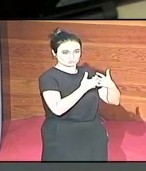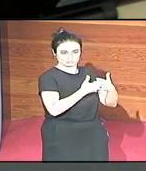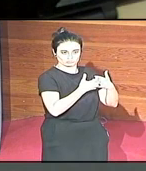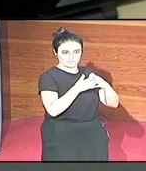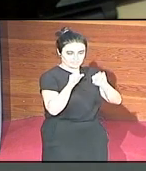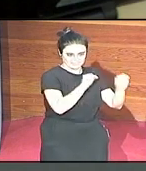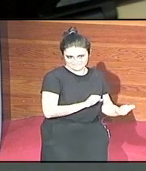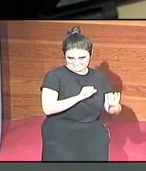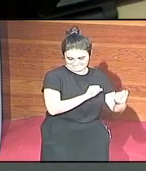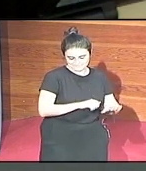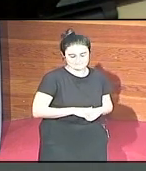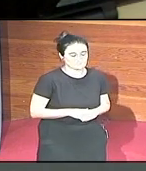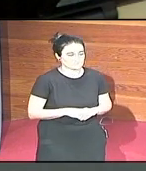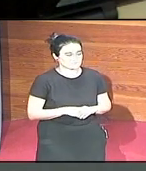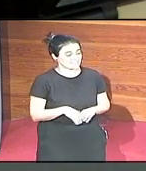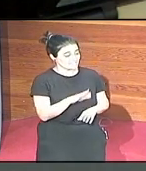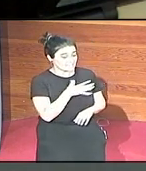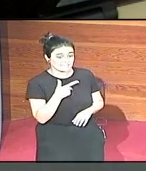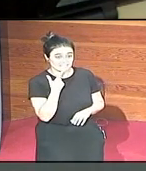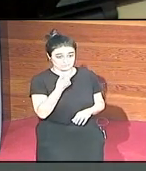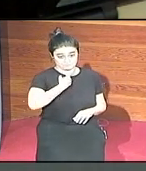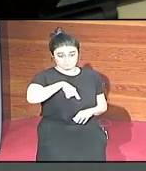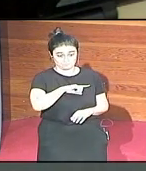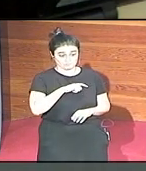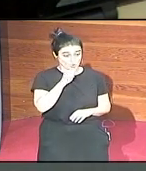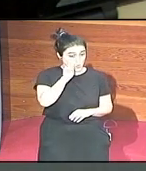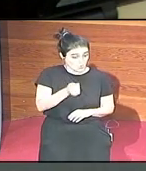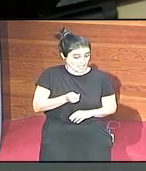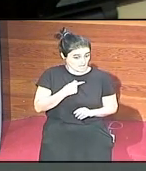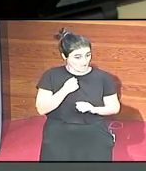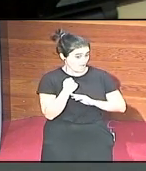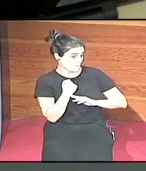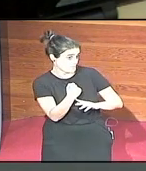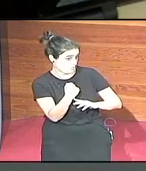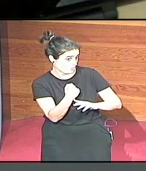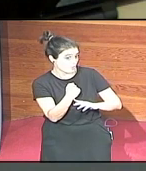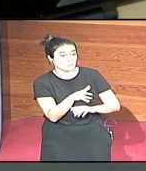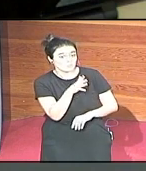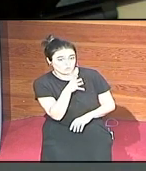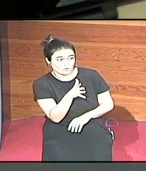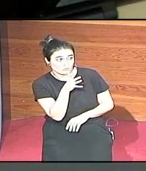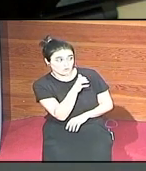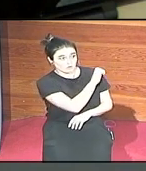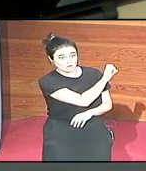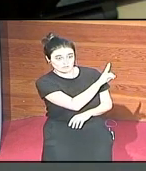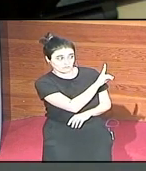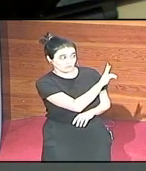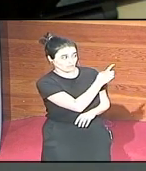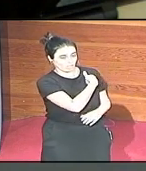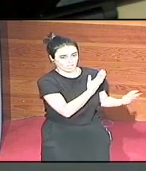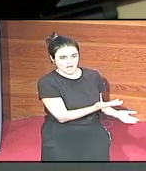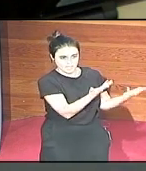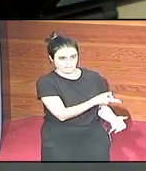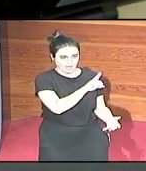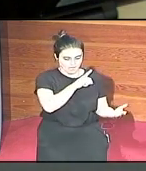defensa. O sea, que apoyamos a los ucranianos solo porque Estados Unidos nos empuja a